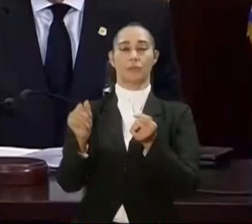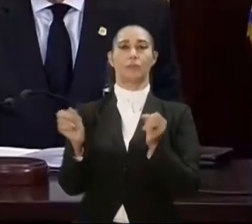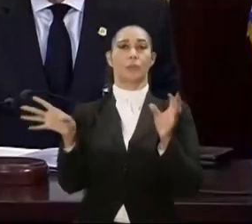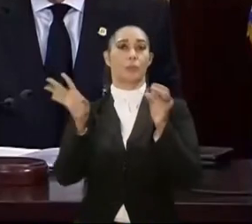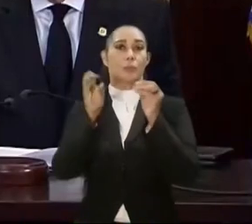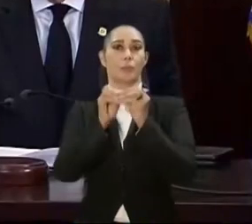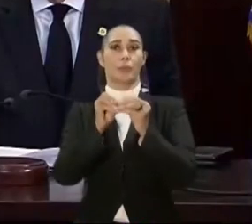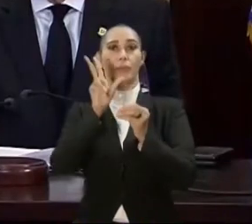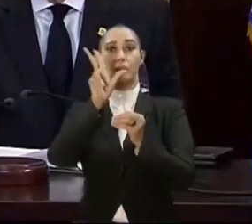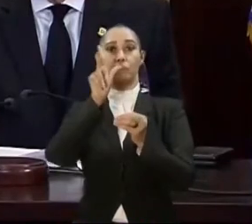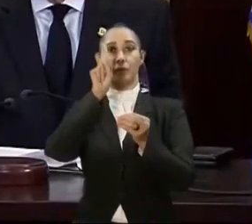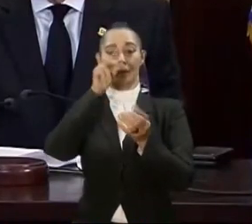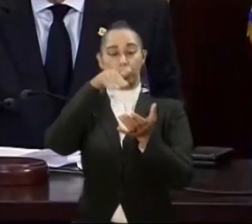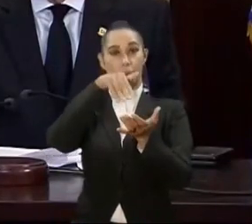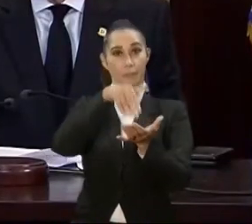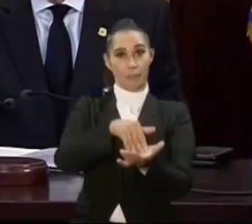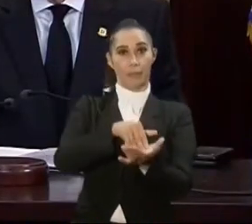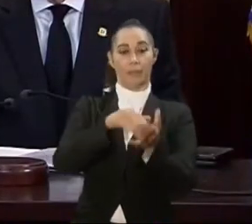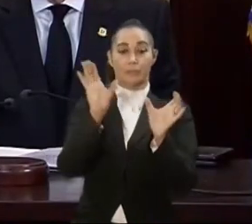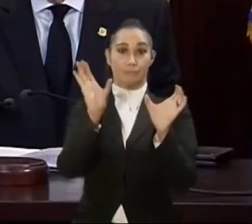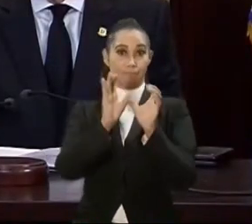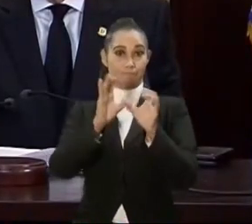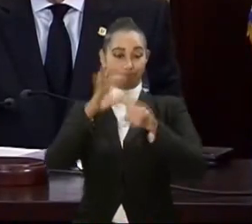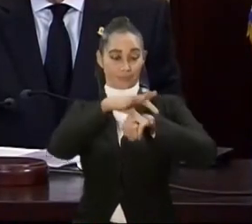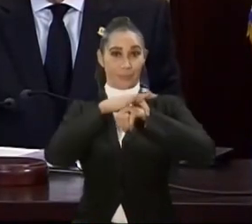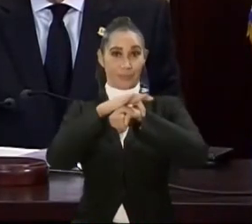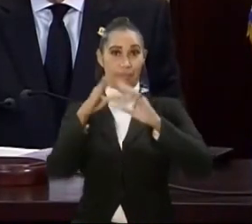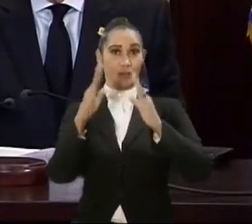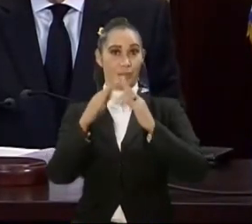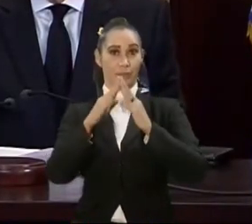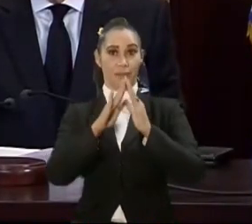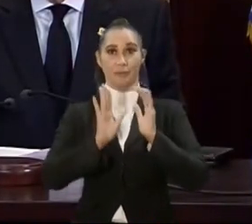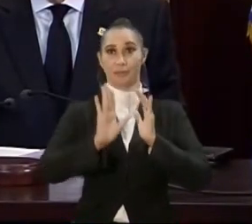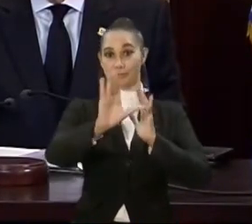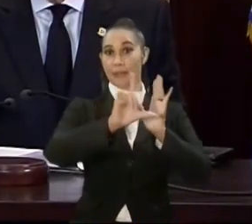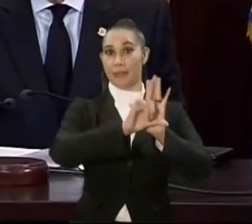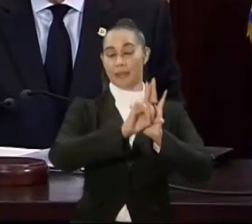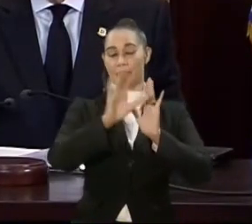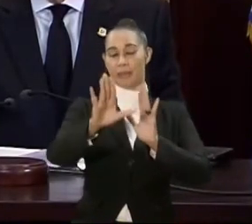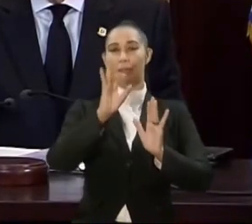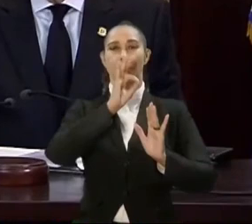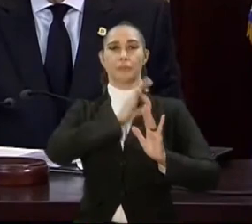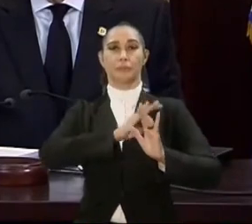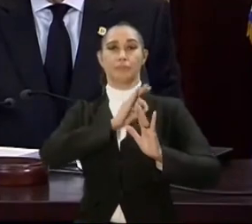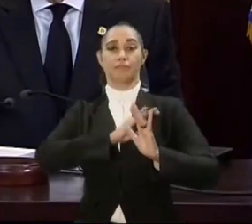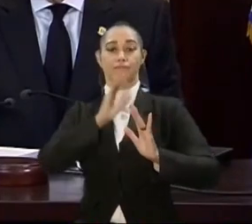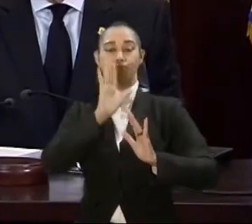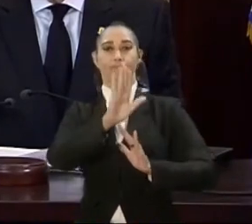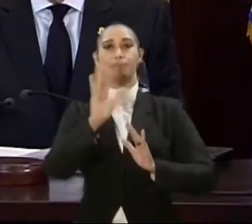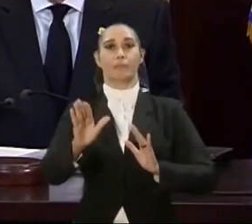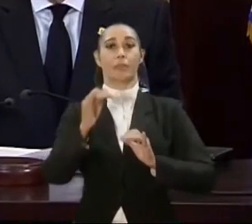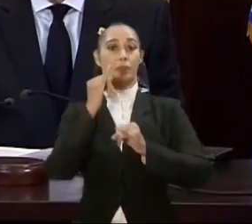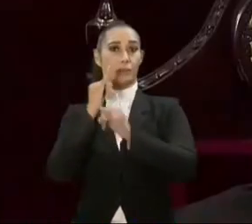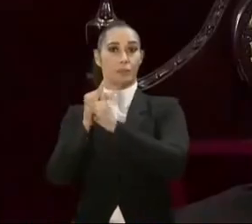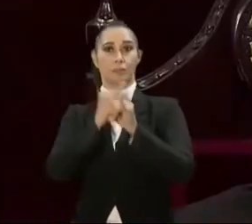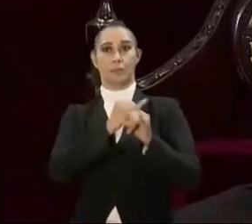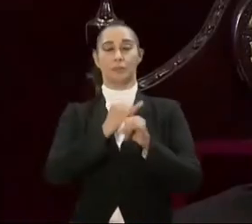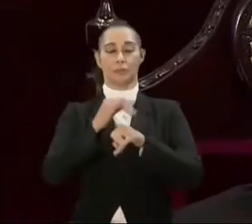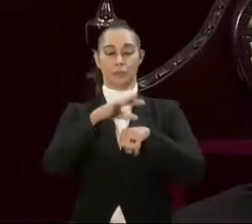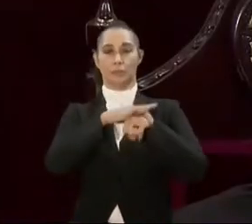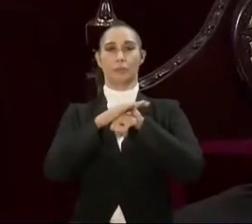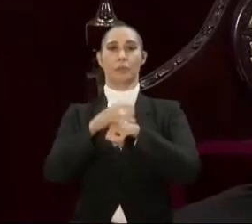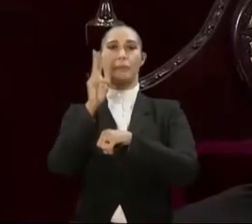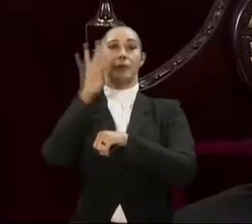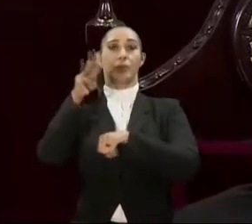de 31.637 certificados de títulos definitivos a favor de beneficiarios finales y de instituciones estatales